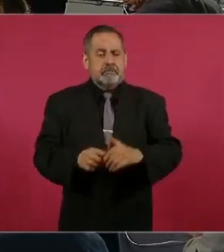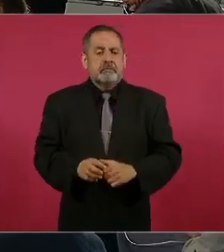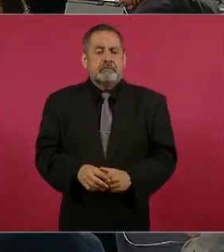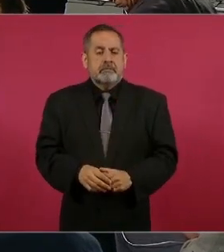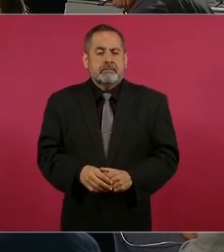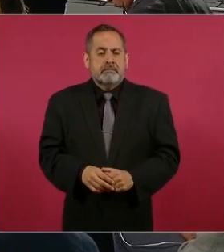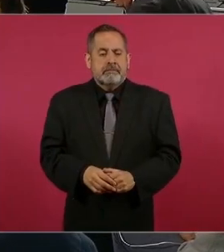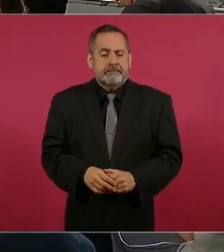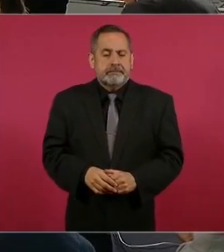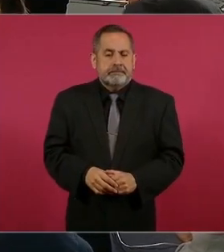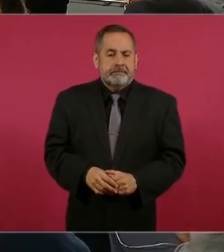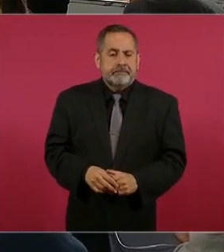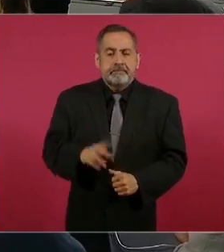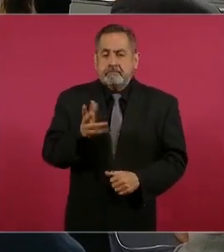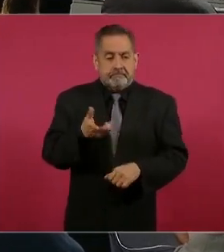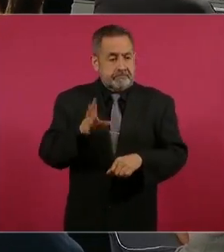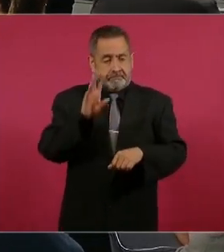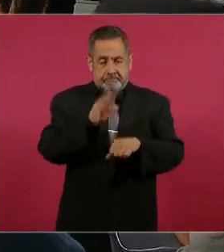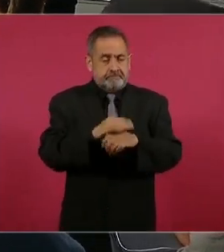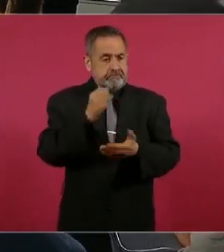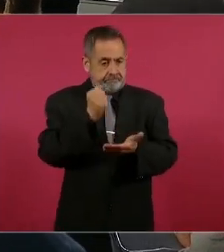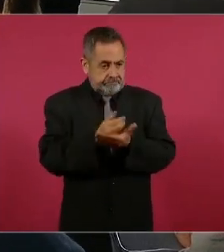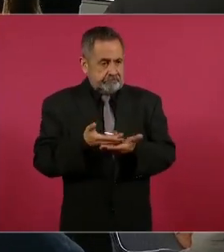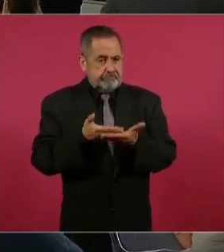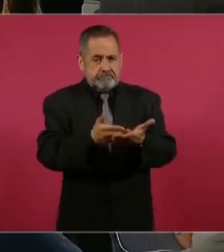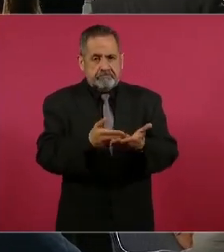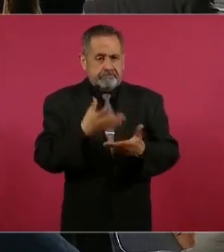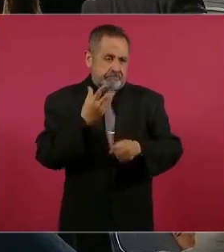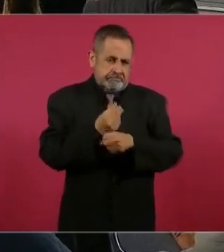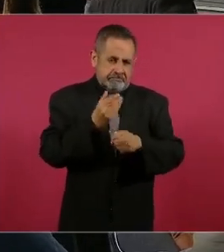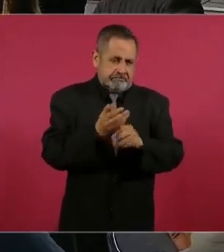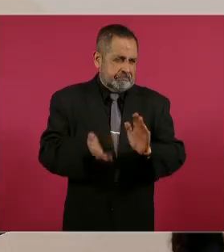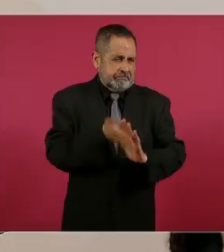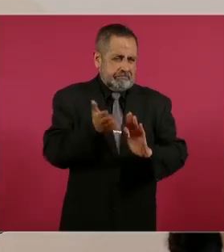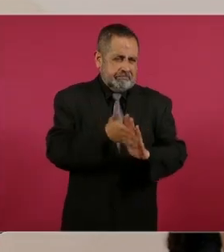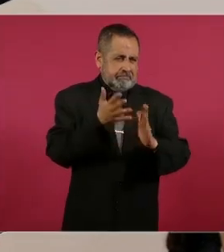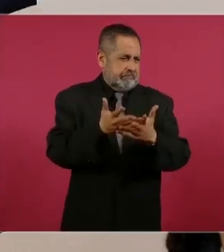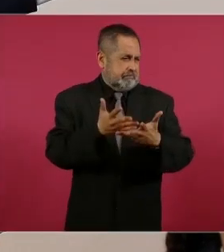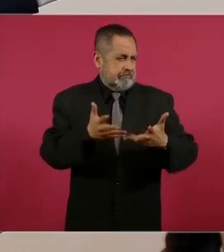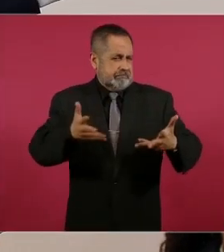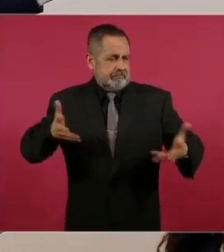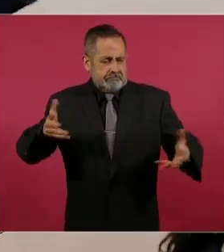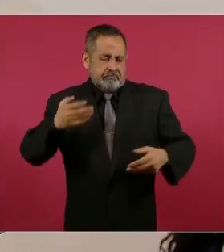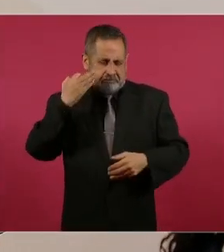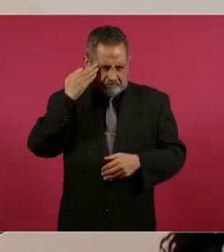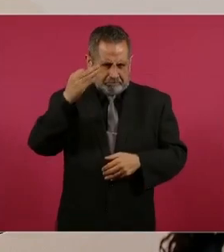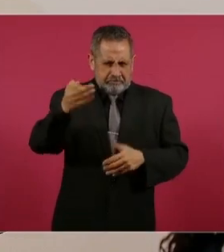Ya se dio la concesión para la ampliación del puerto, eso va a llevar tiempo.